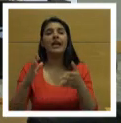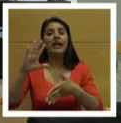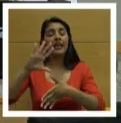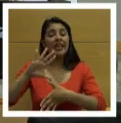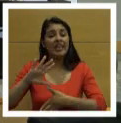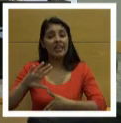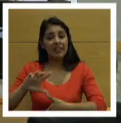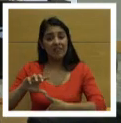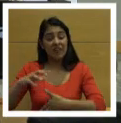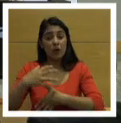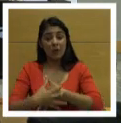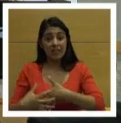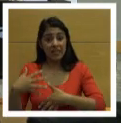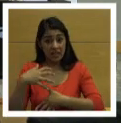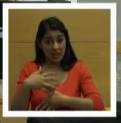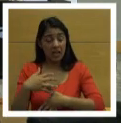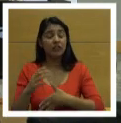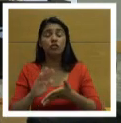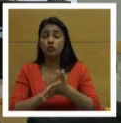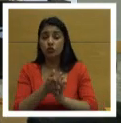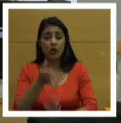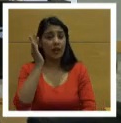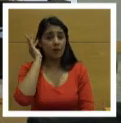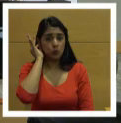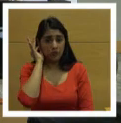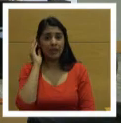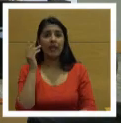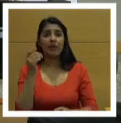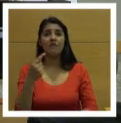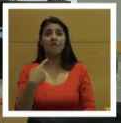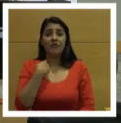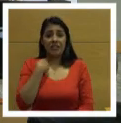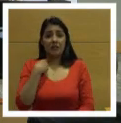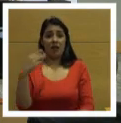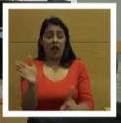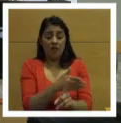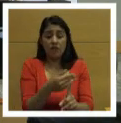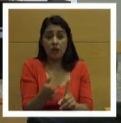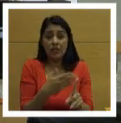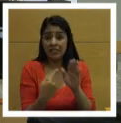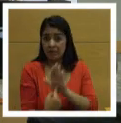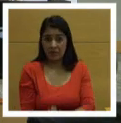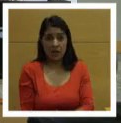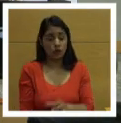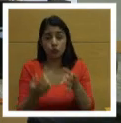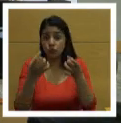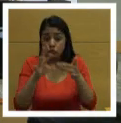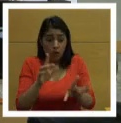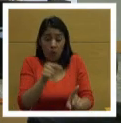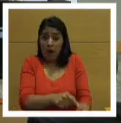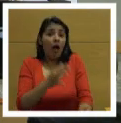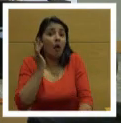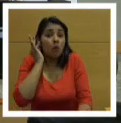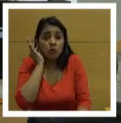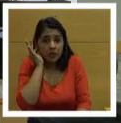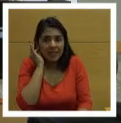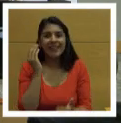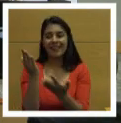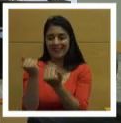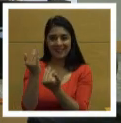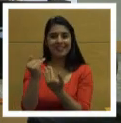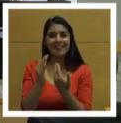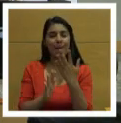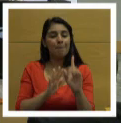las mujeres que son víctimas de violencia y de discriminación por el hecho de ser mujeres y que demandan la protección